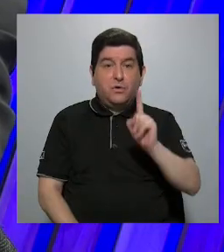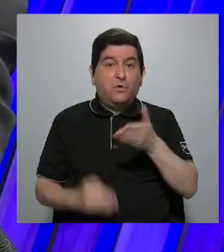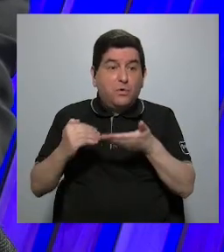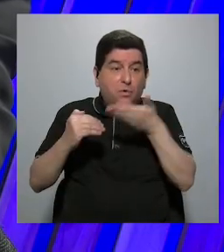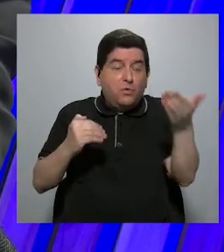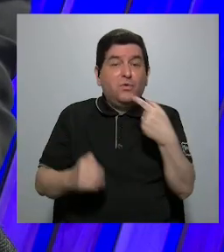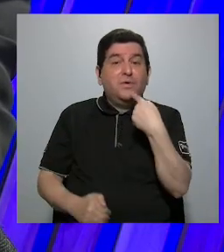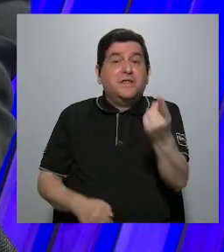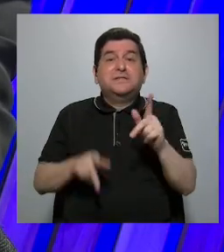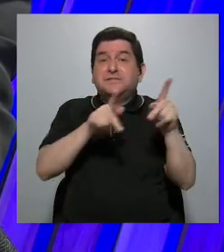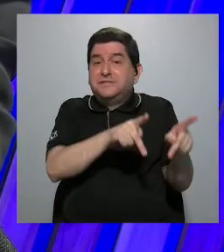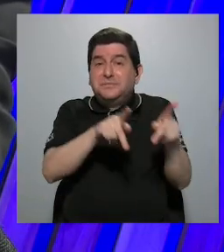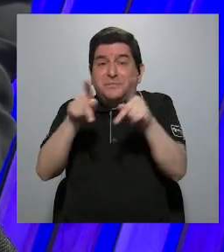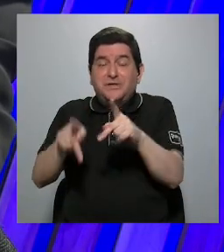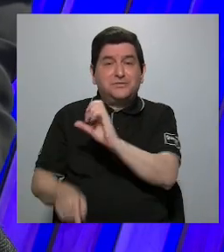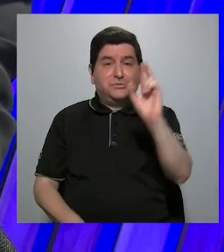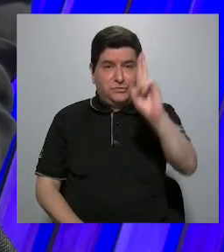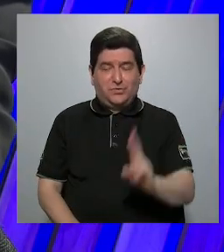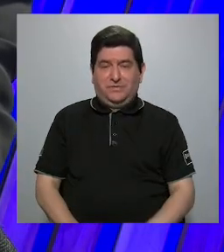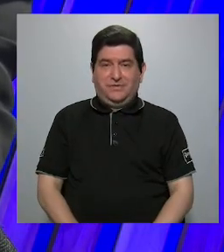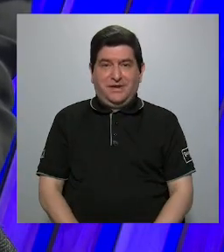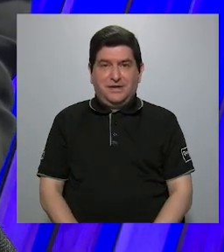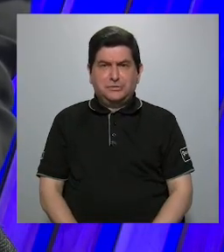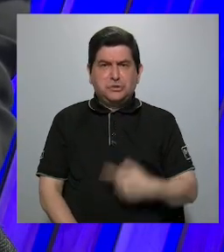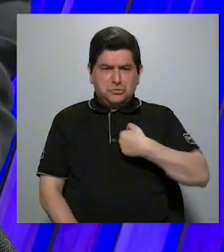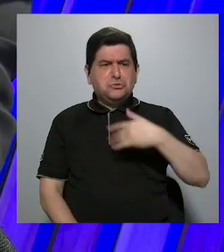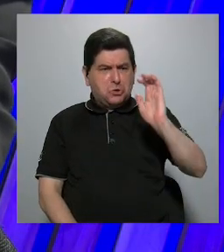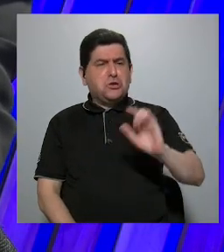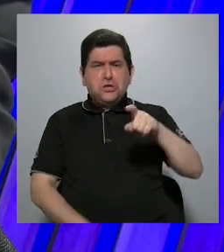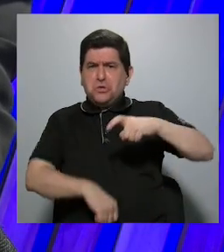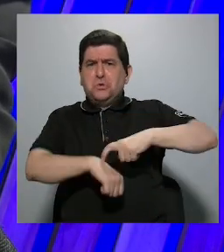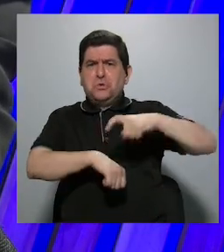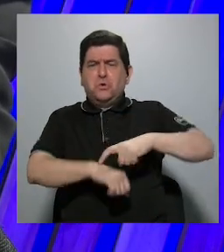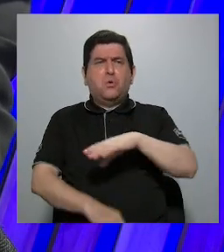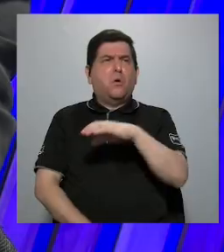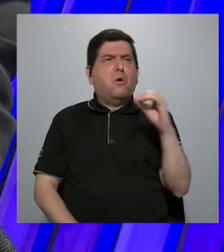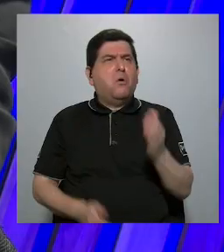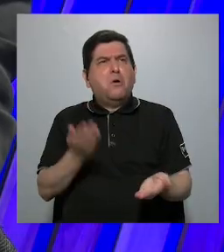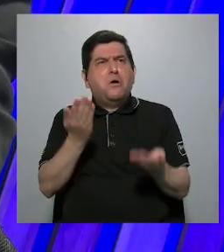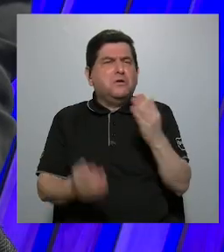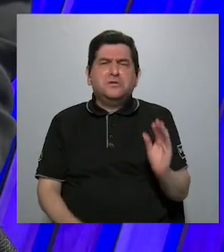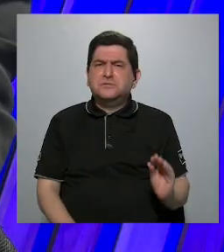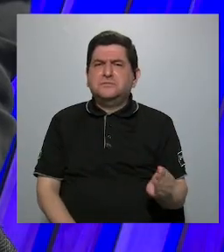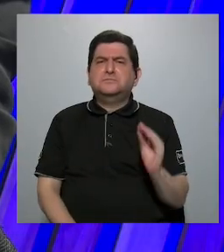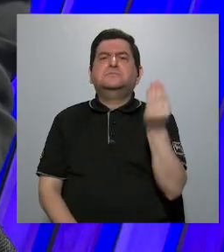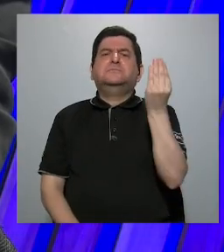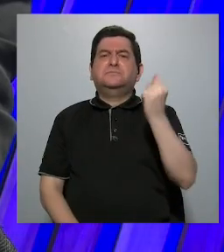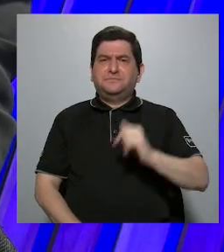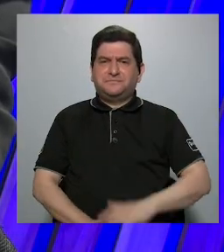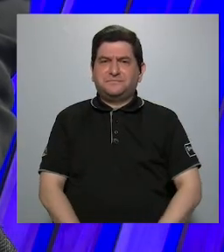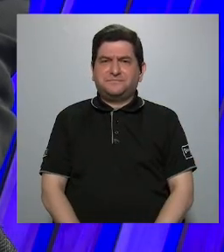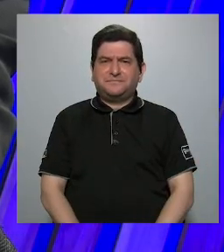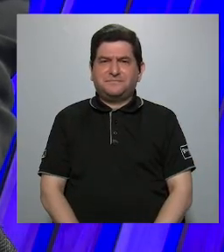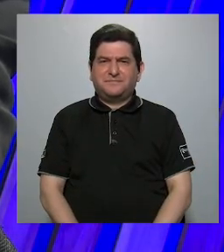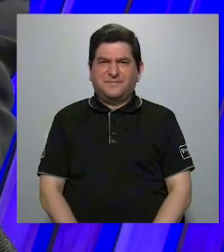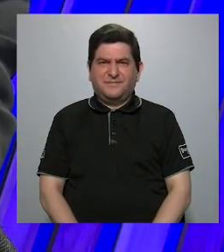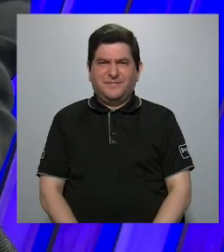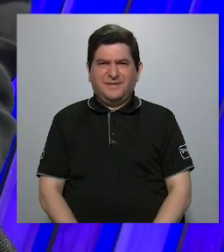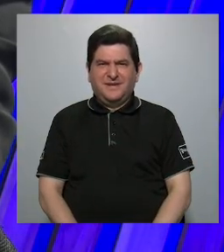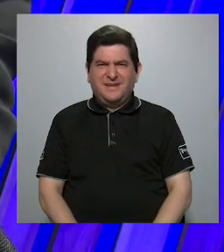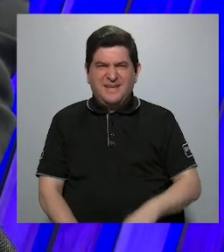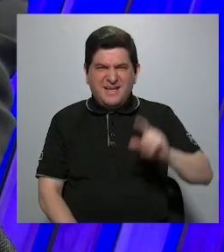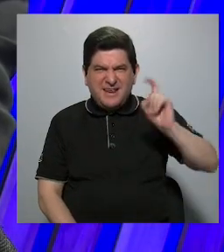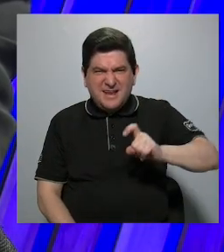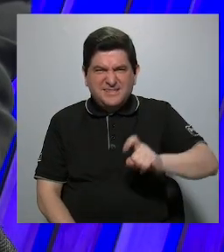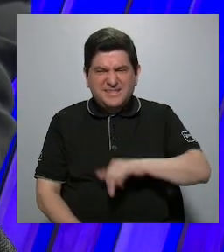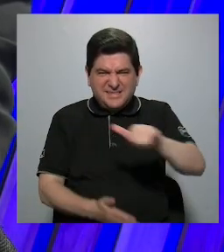de las cosas que decía la gente en Costa Rica, ya yo era niño entonces, o preadolescente, es que ¿para